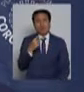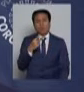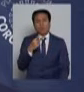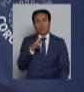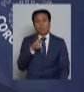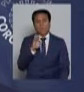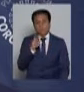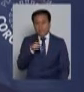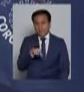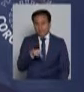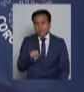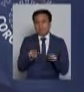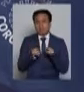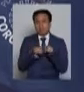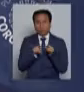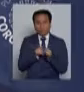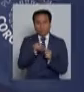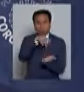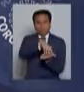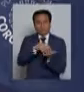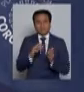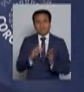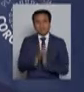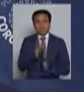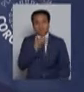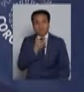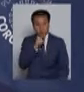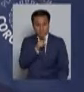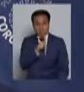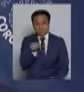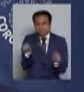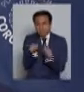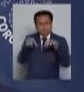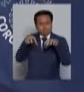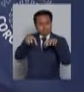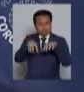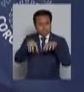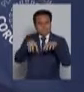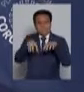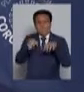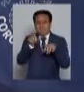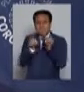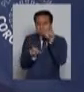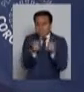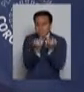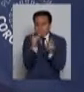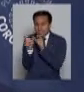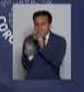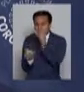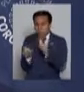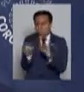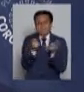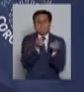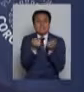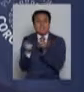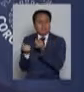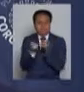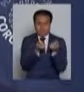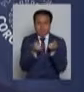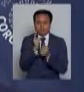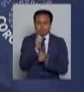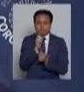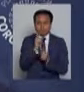igual al que ocurre ya en la comuna de San Pedro. Son muy vecinas y tienen tasas bastante similares